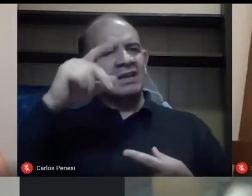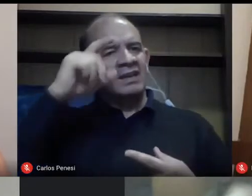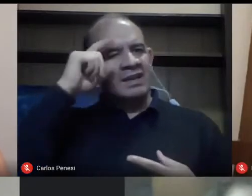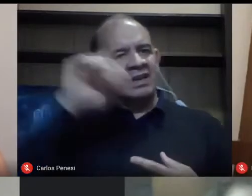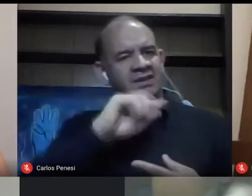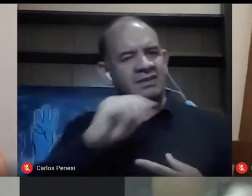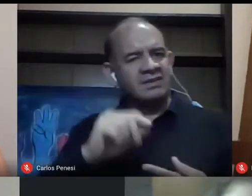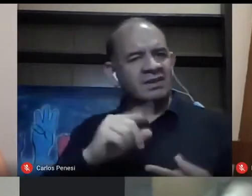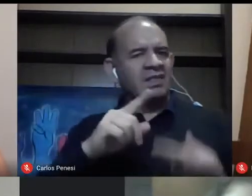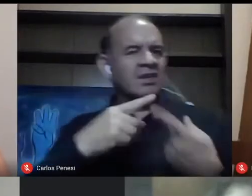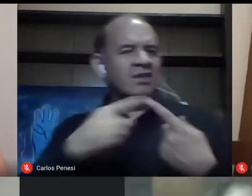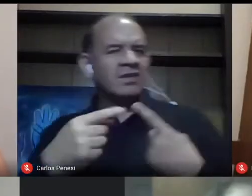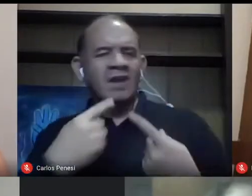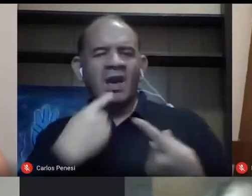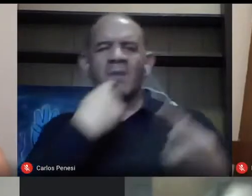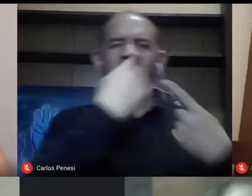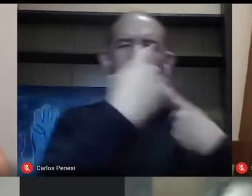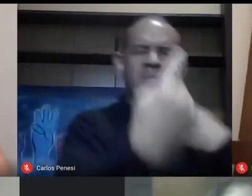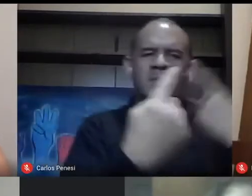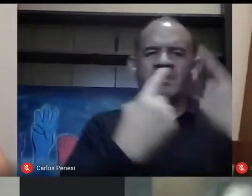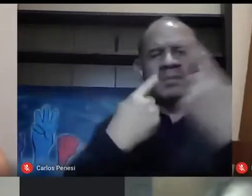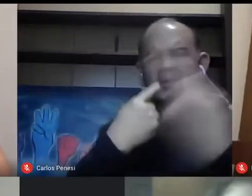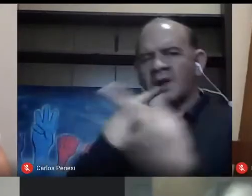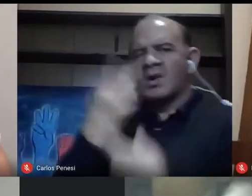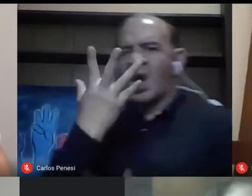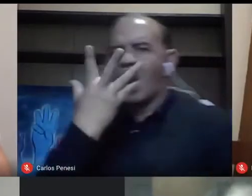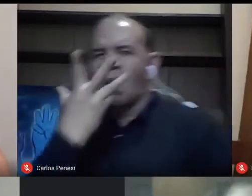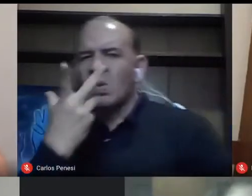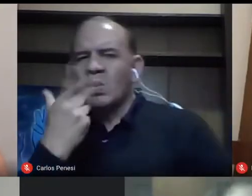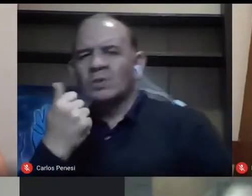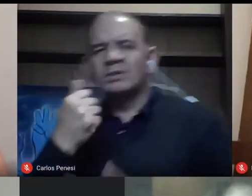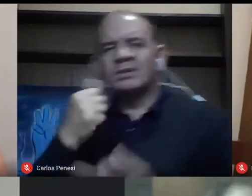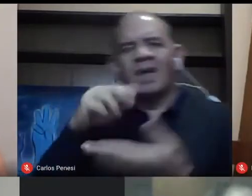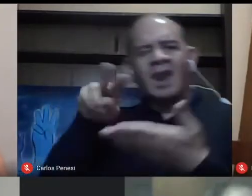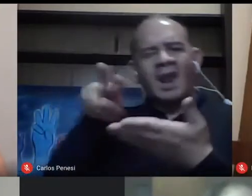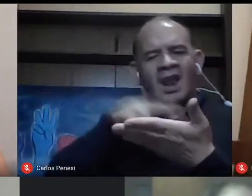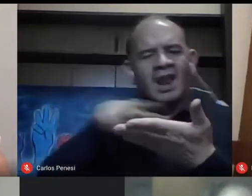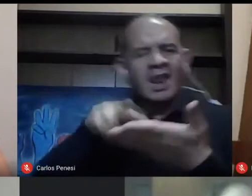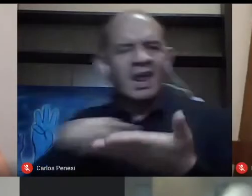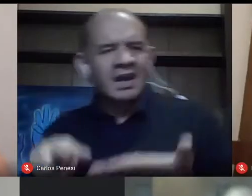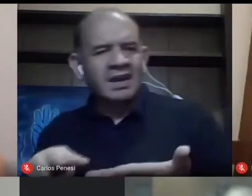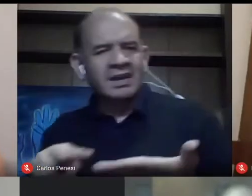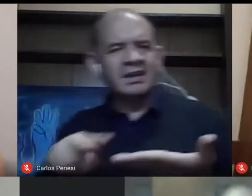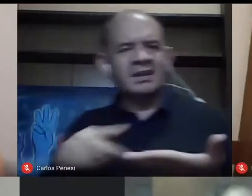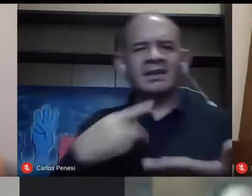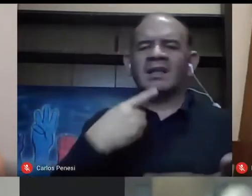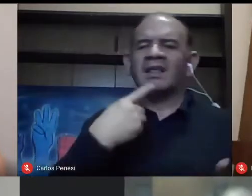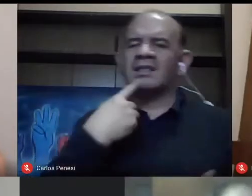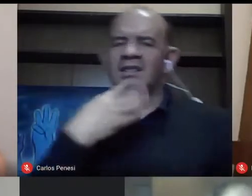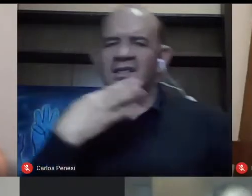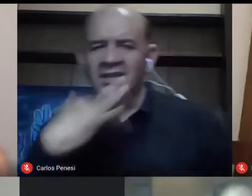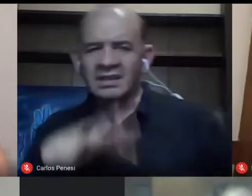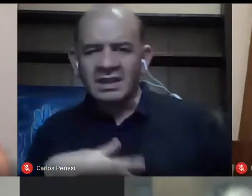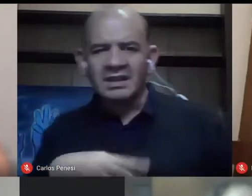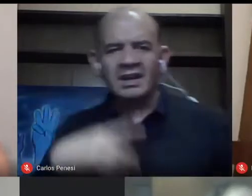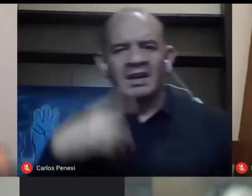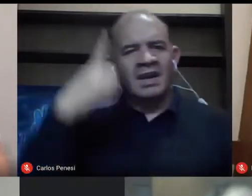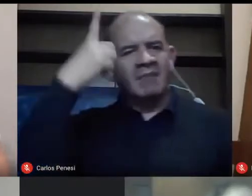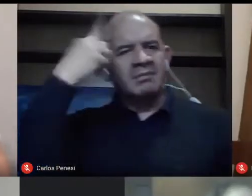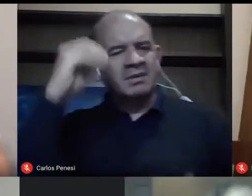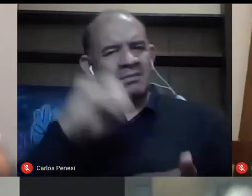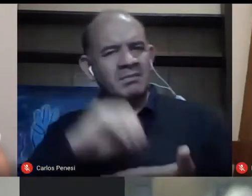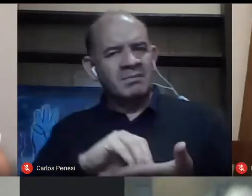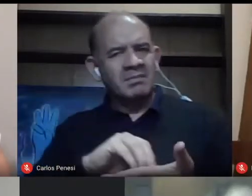esos individuos y de esas personas y sus preferencias. Ahí también tenemos mucho para aprender, por supuesto. Tenemos